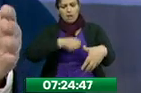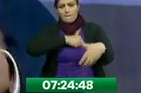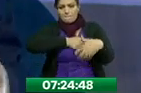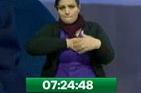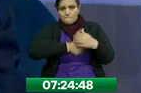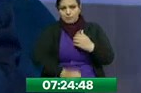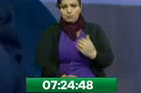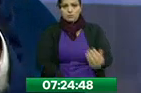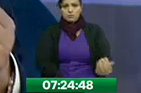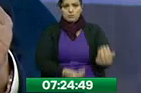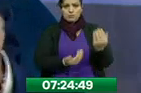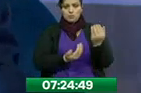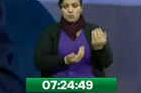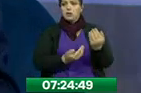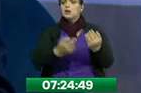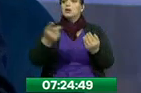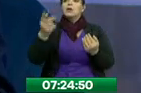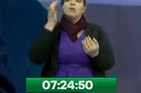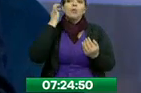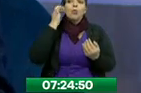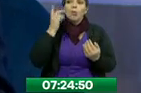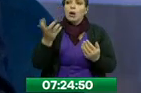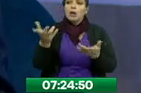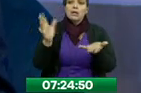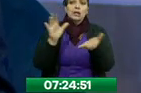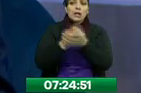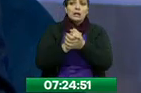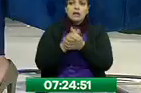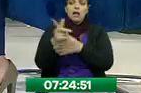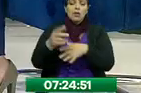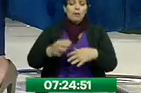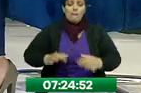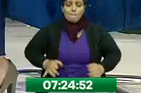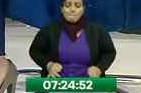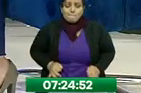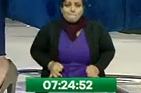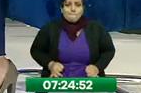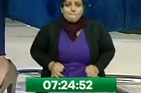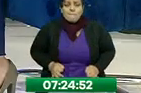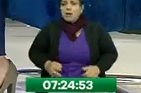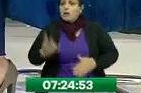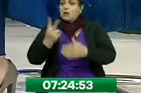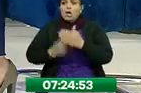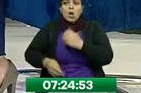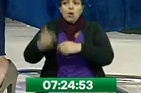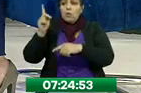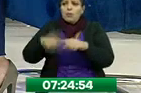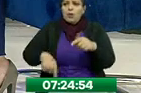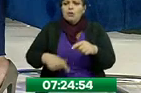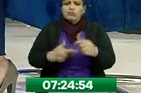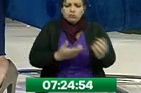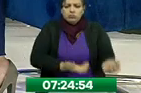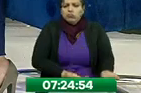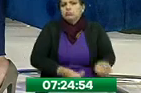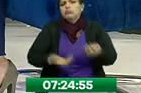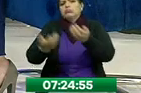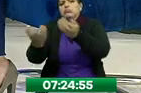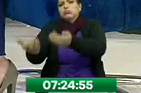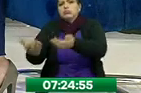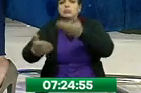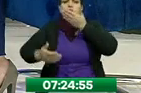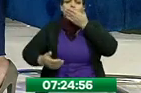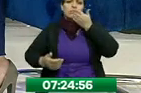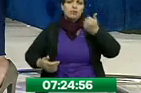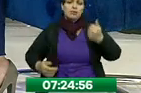humano que lleva en su vientre. El 2021 es un año electoral. Usted ha dicho en reiteradas ocasiones que será